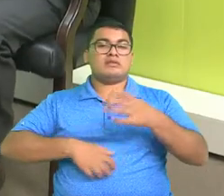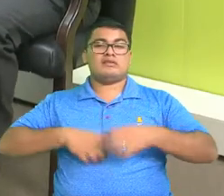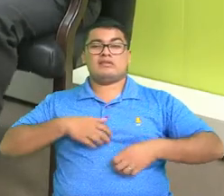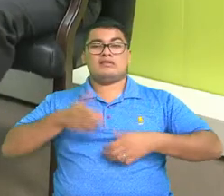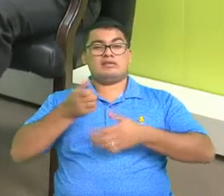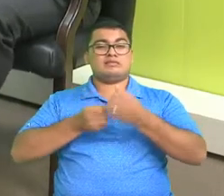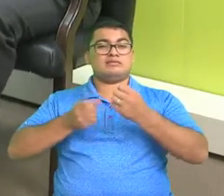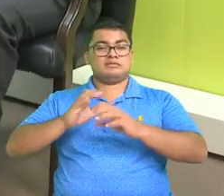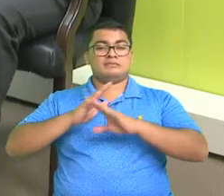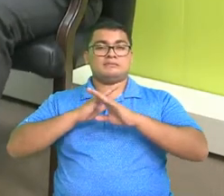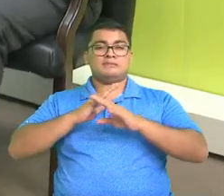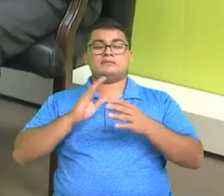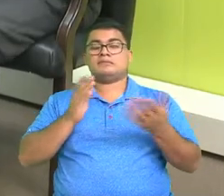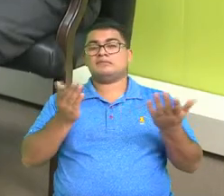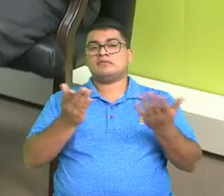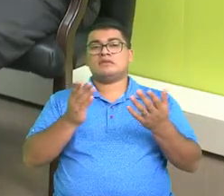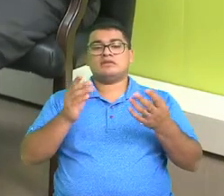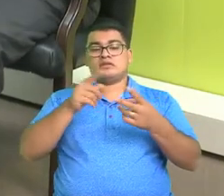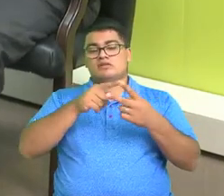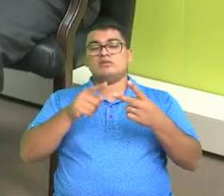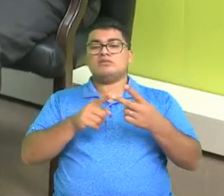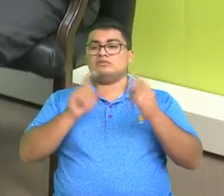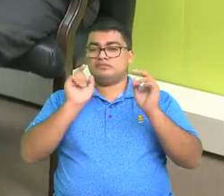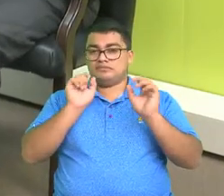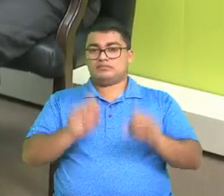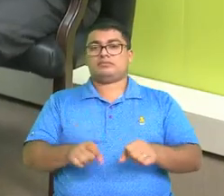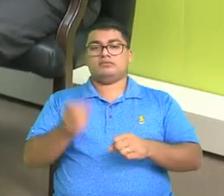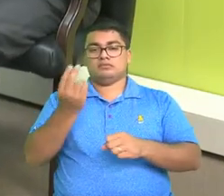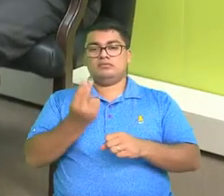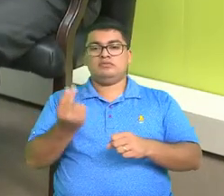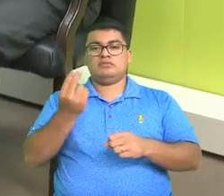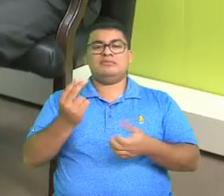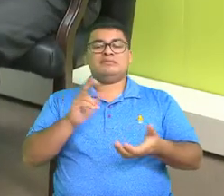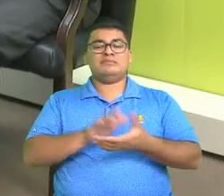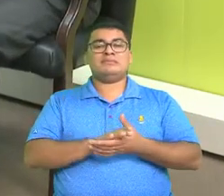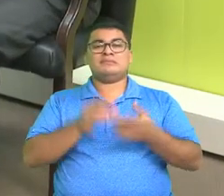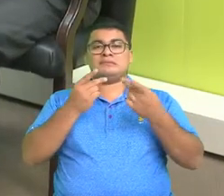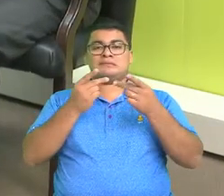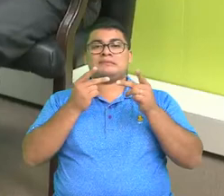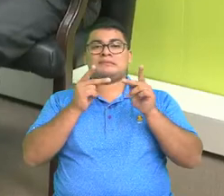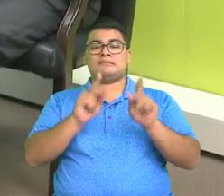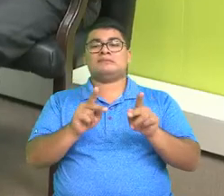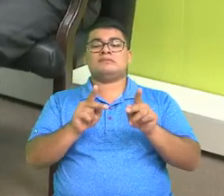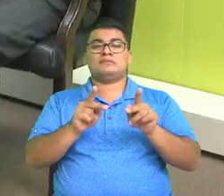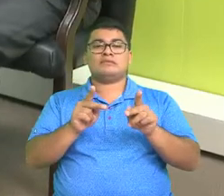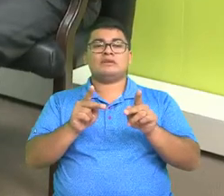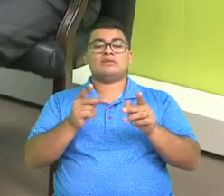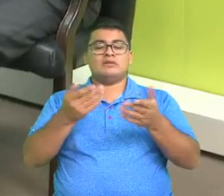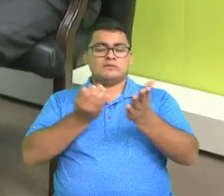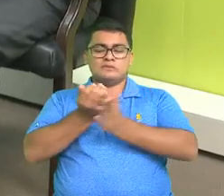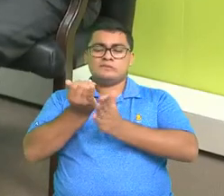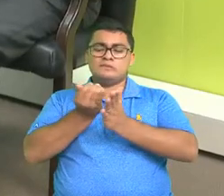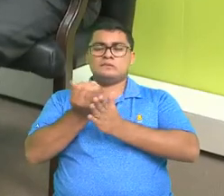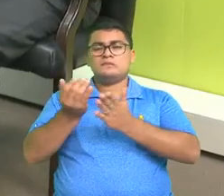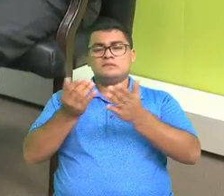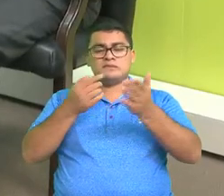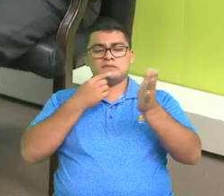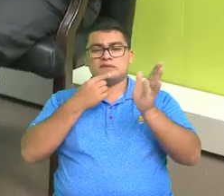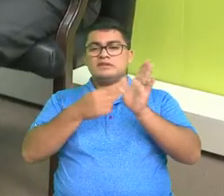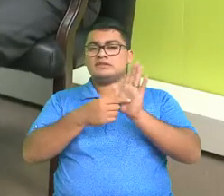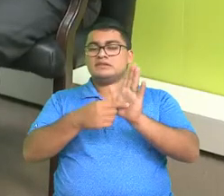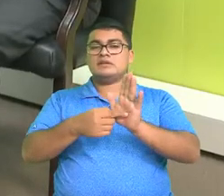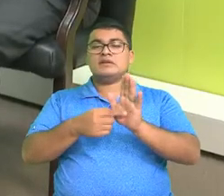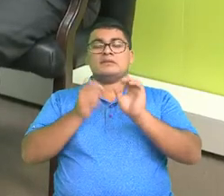lactosa? Mira, los dos se pueden utilizar, sinceramente. Pero lo que en los últimos estudios lo que se ha observado es que